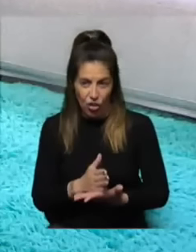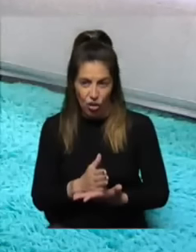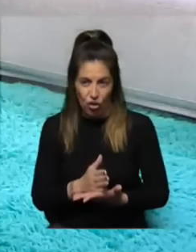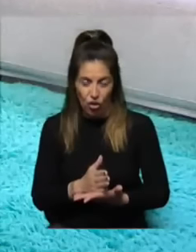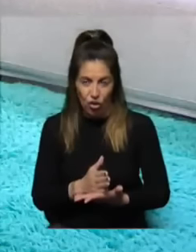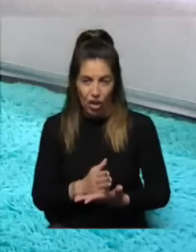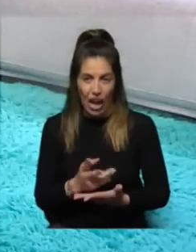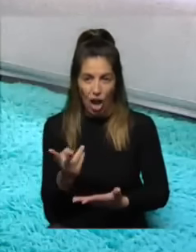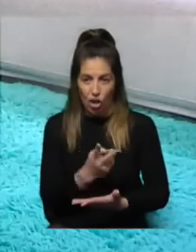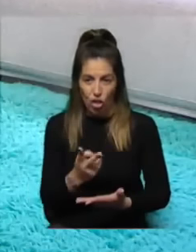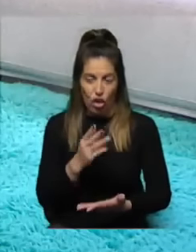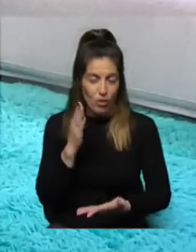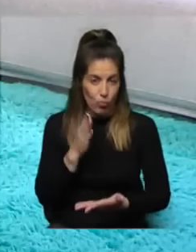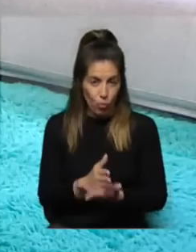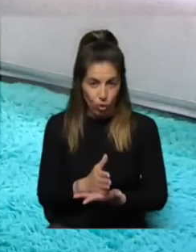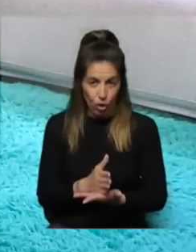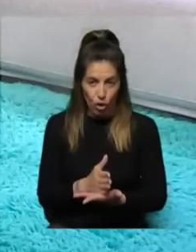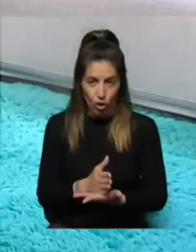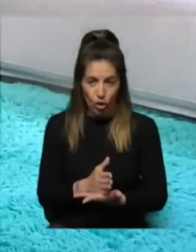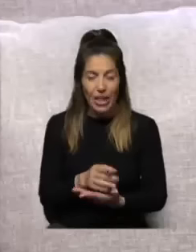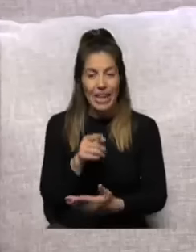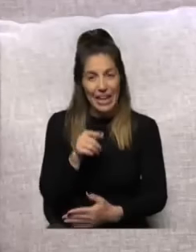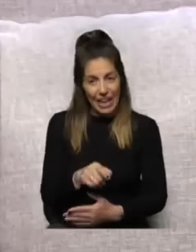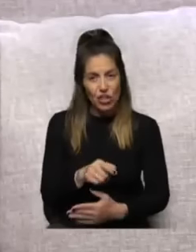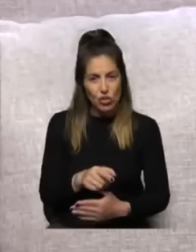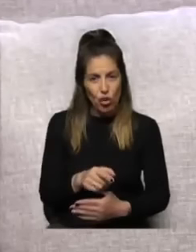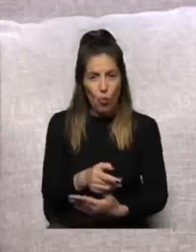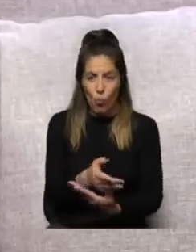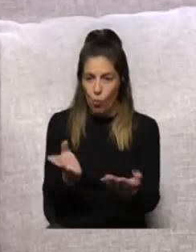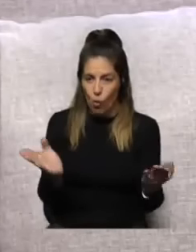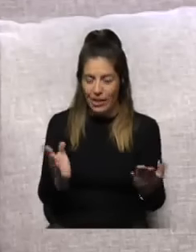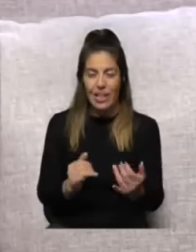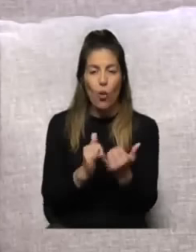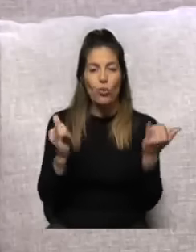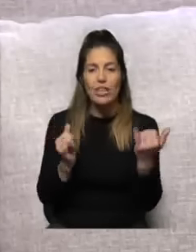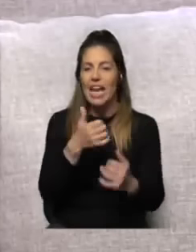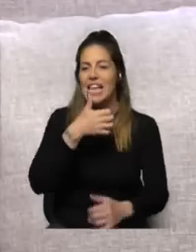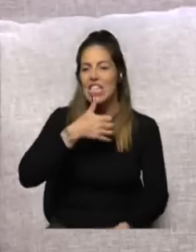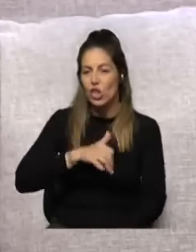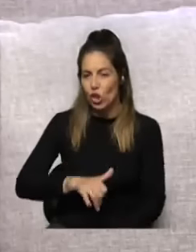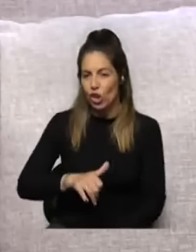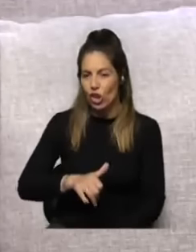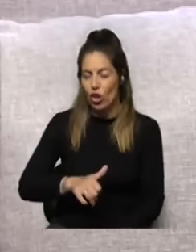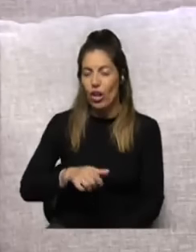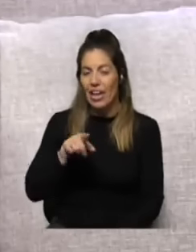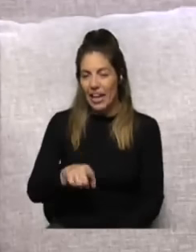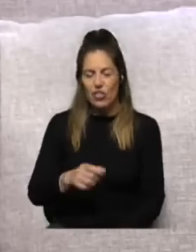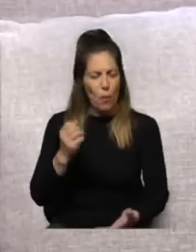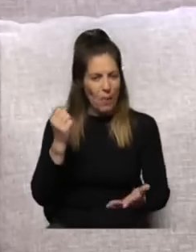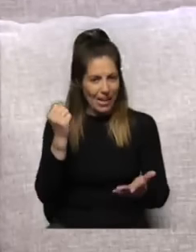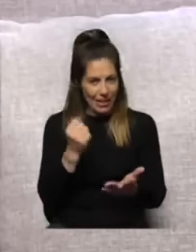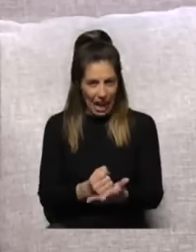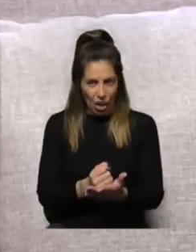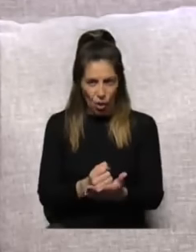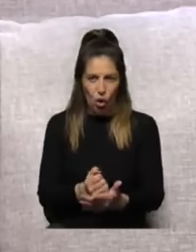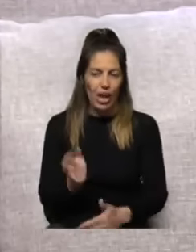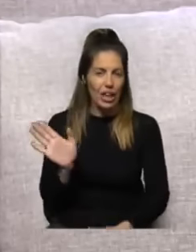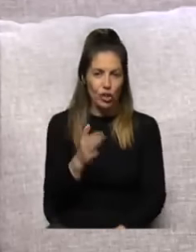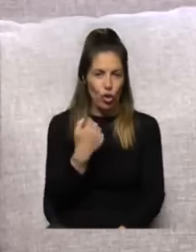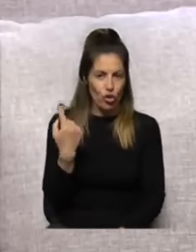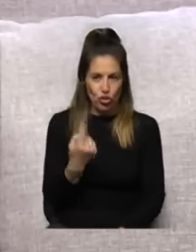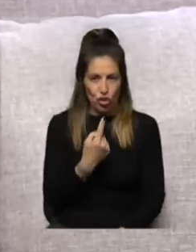formalizó, imputó, me parece que configura lo que es un día histórico. Y me parece que tiene que estar marcado en todos